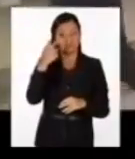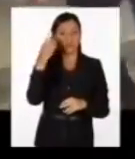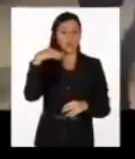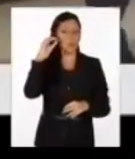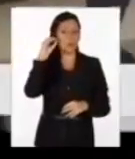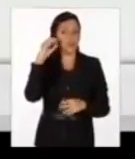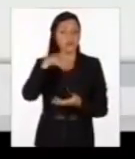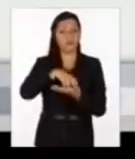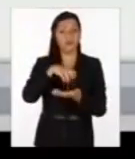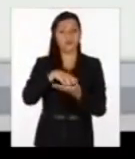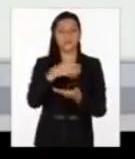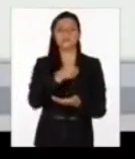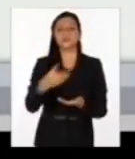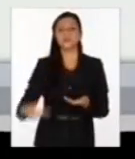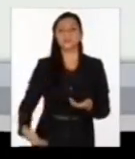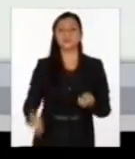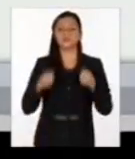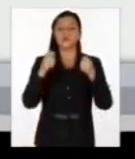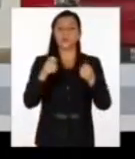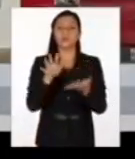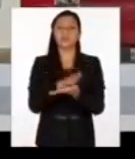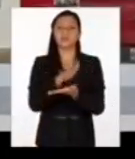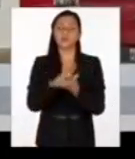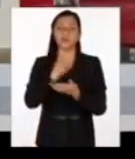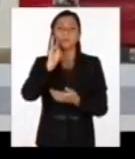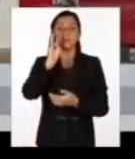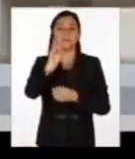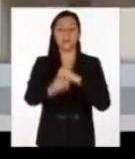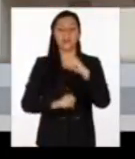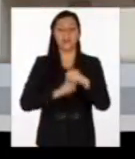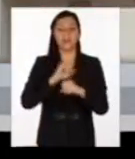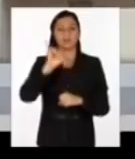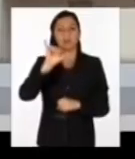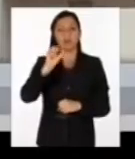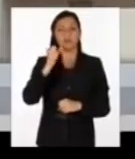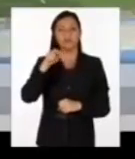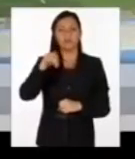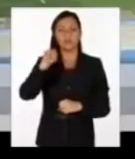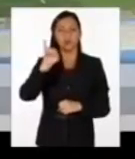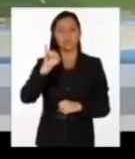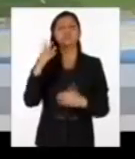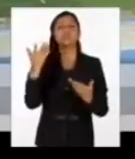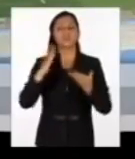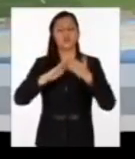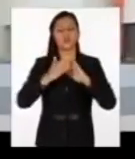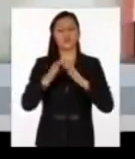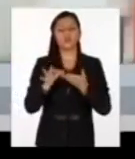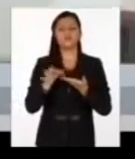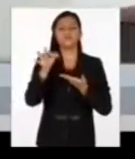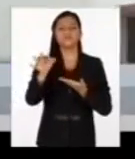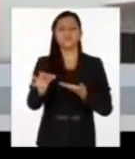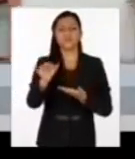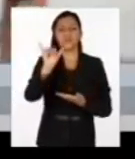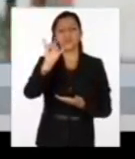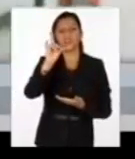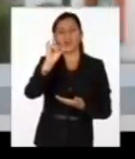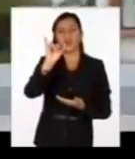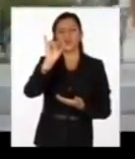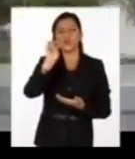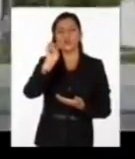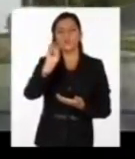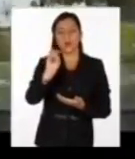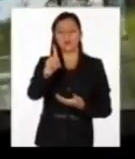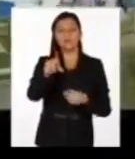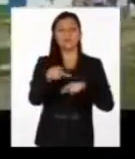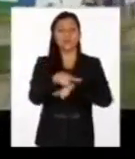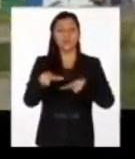provincia de orellana el jefe de estado entregó la escuela del milenio yasuní ubicada en la comunidad garcía-moreno parroquia de